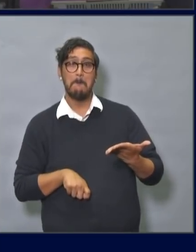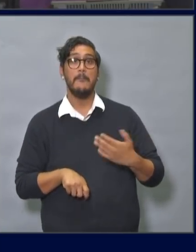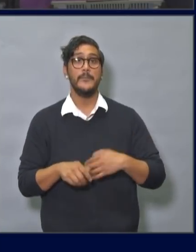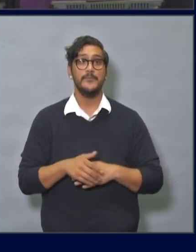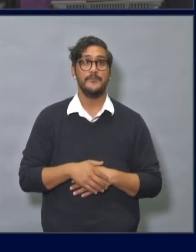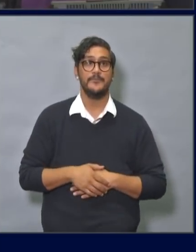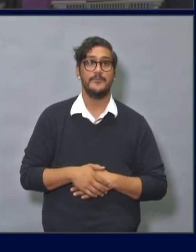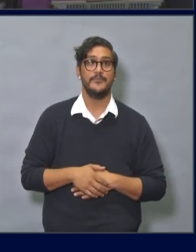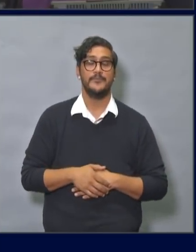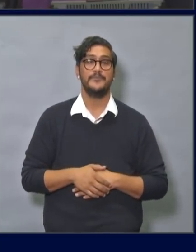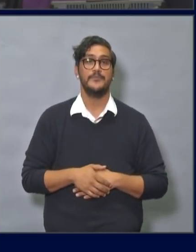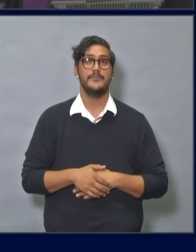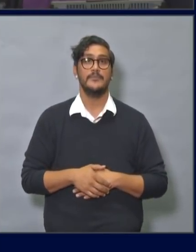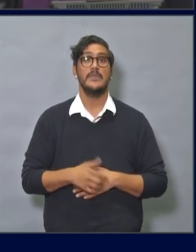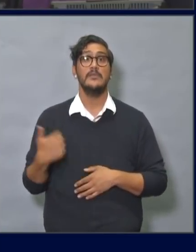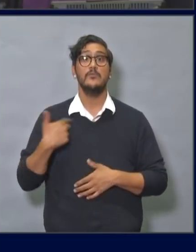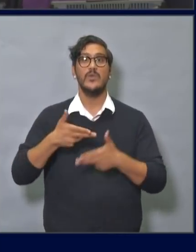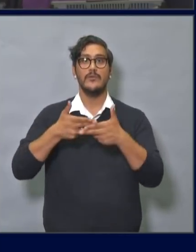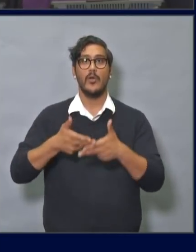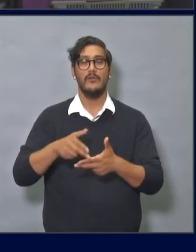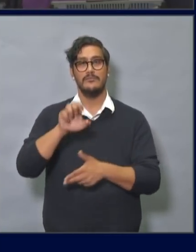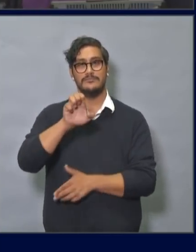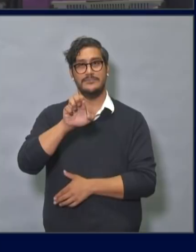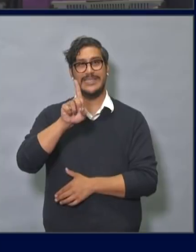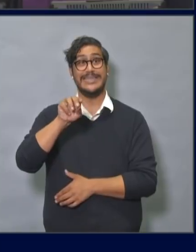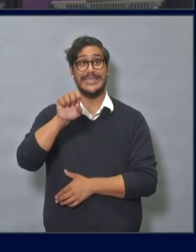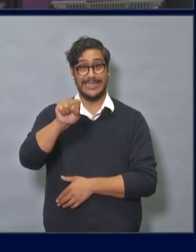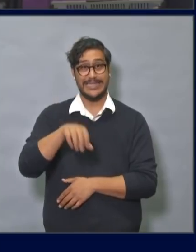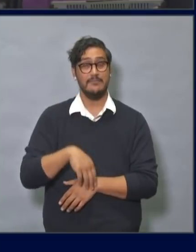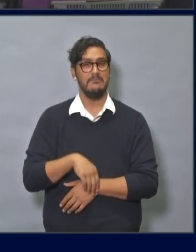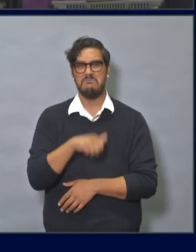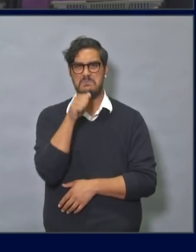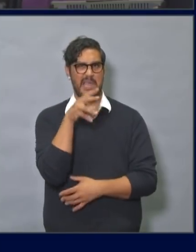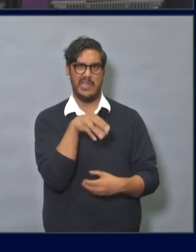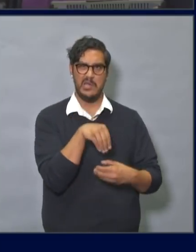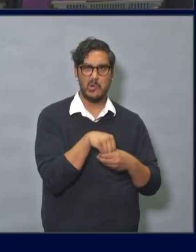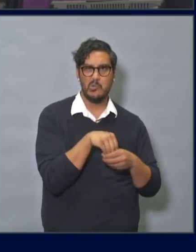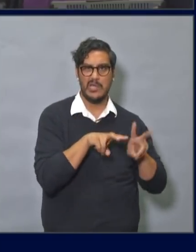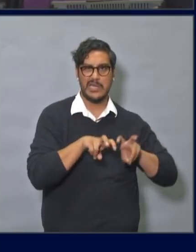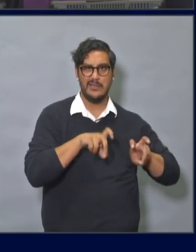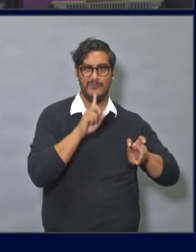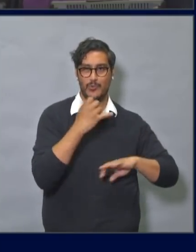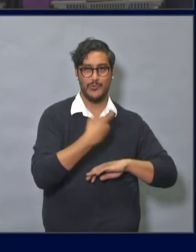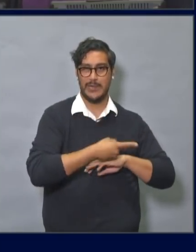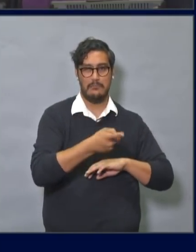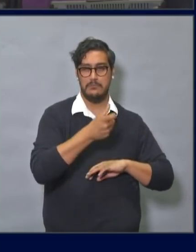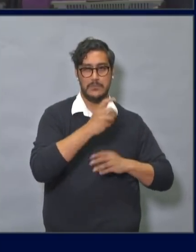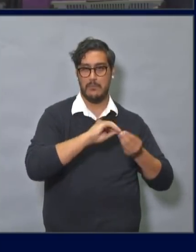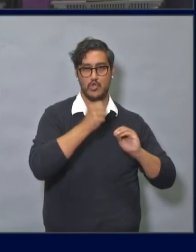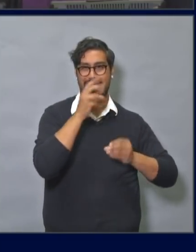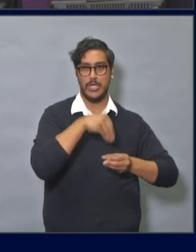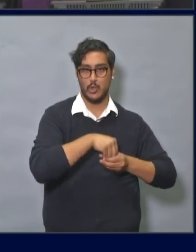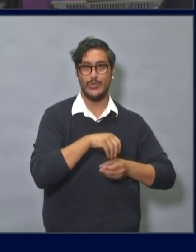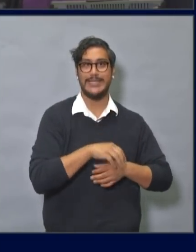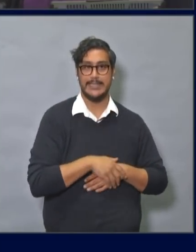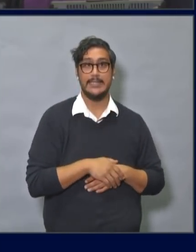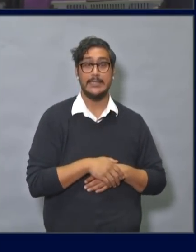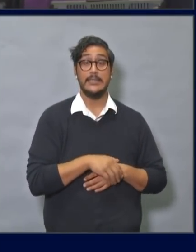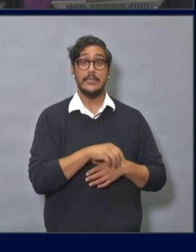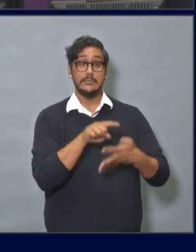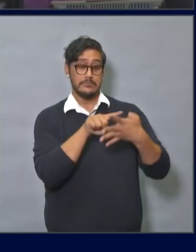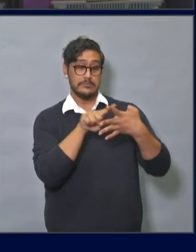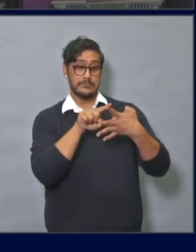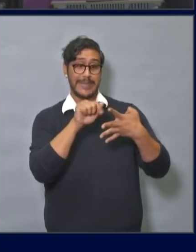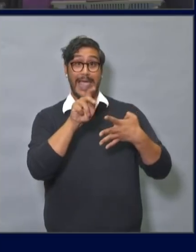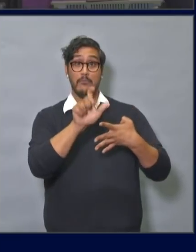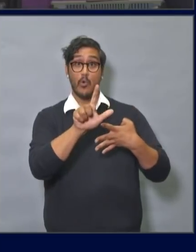enfermedades transmisibles llamado IRIS, y no se incluyen en el análisis de hoy. A principios de abril